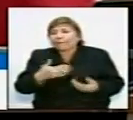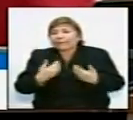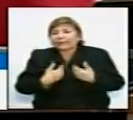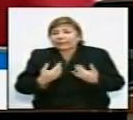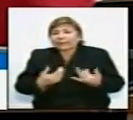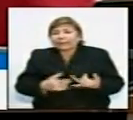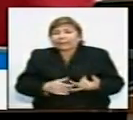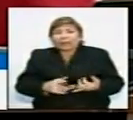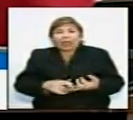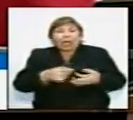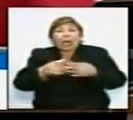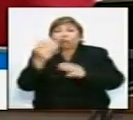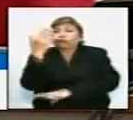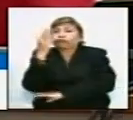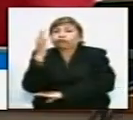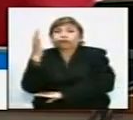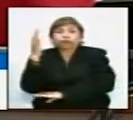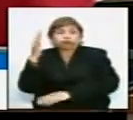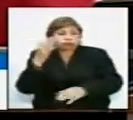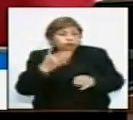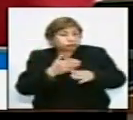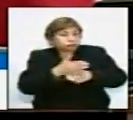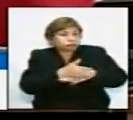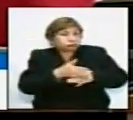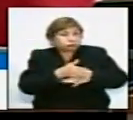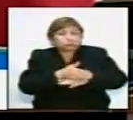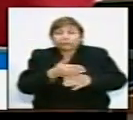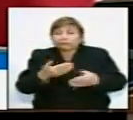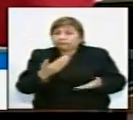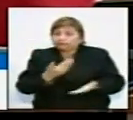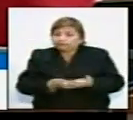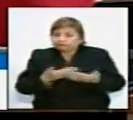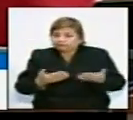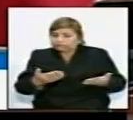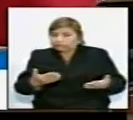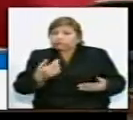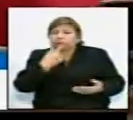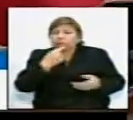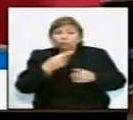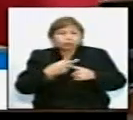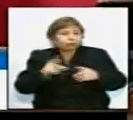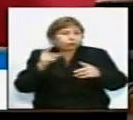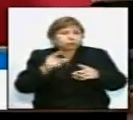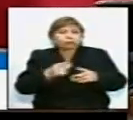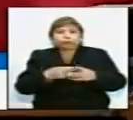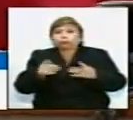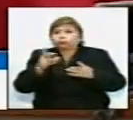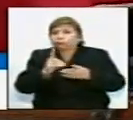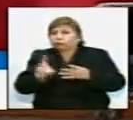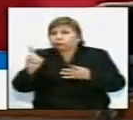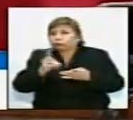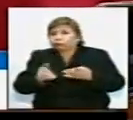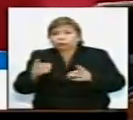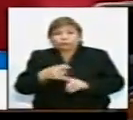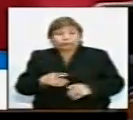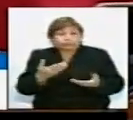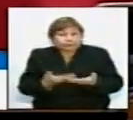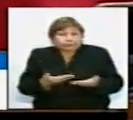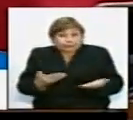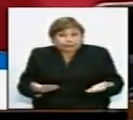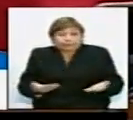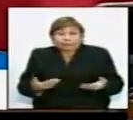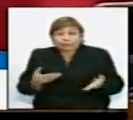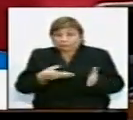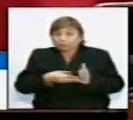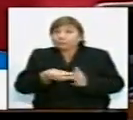tener algunos árboles maderables, y eso implica una diversificación. Y esa es una